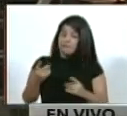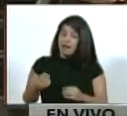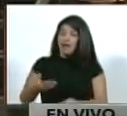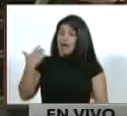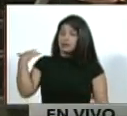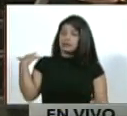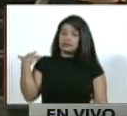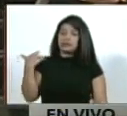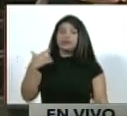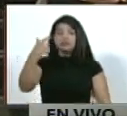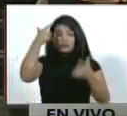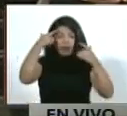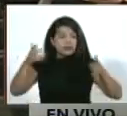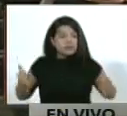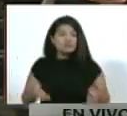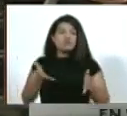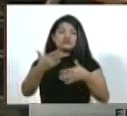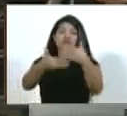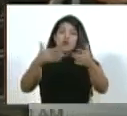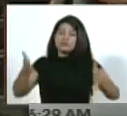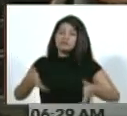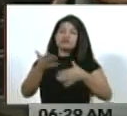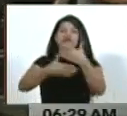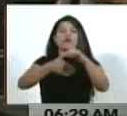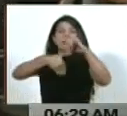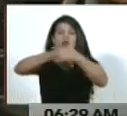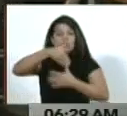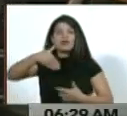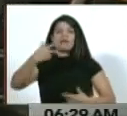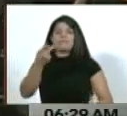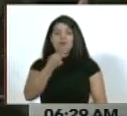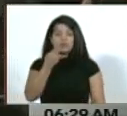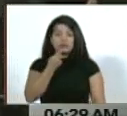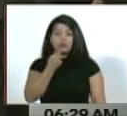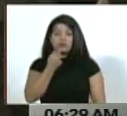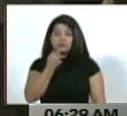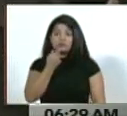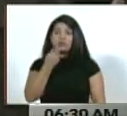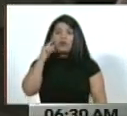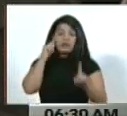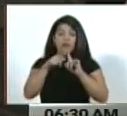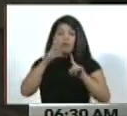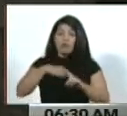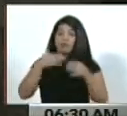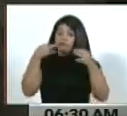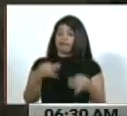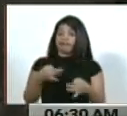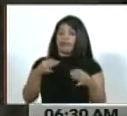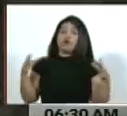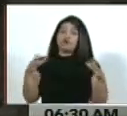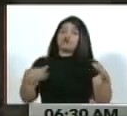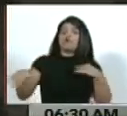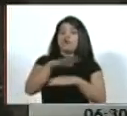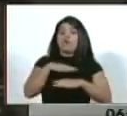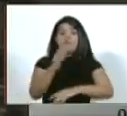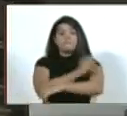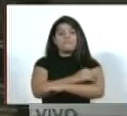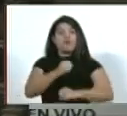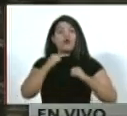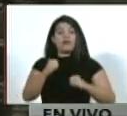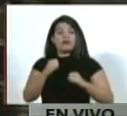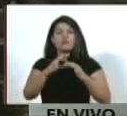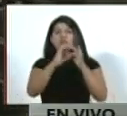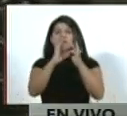¿Cuántas cosas nos impulsó a nivel regional, geopolítico, para conformarnos en un bloque de poder